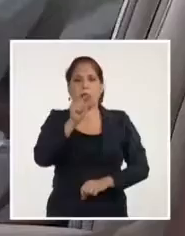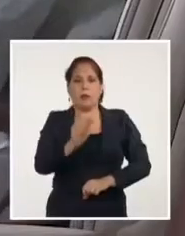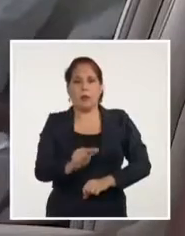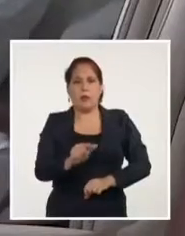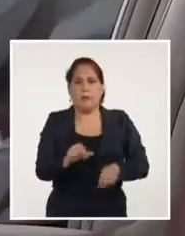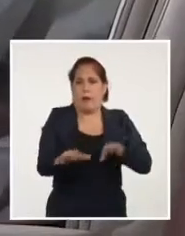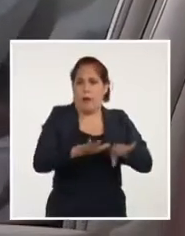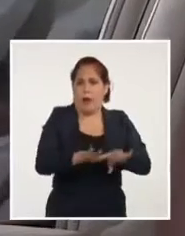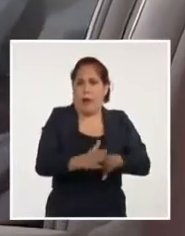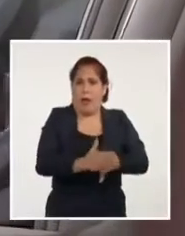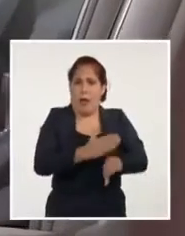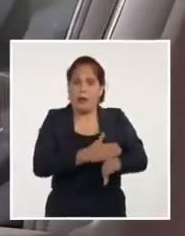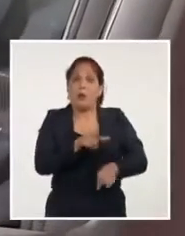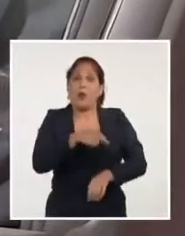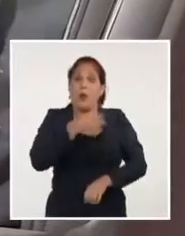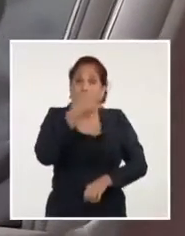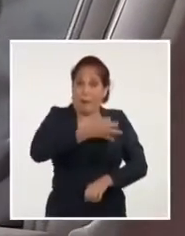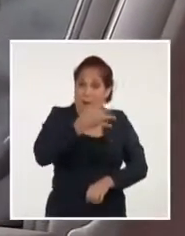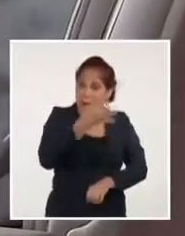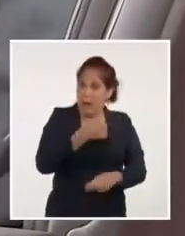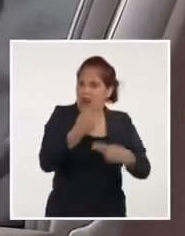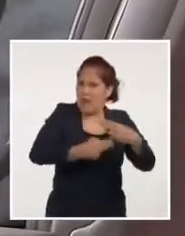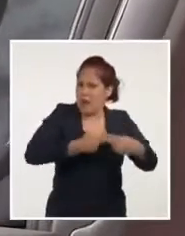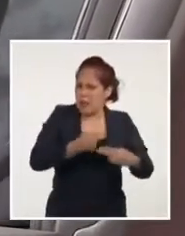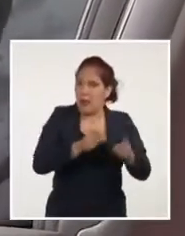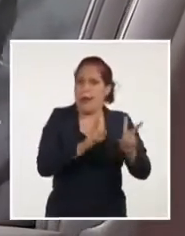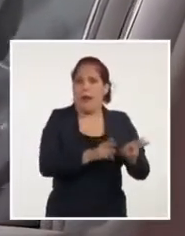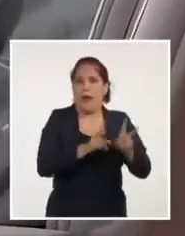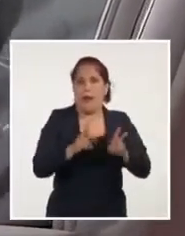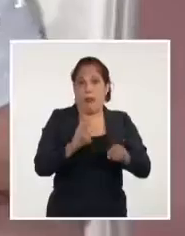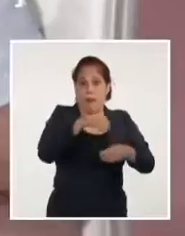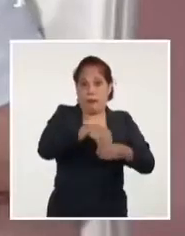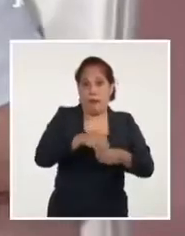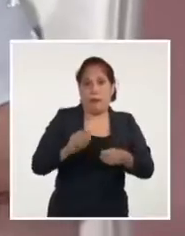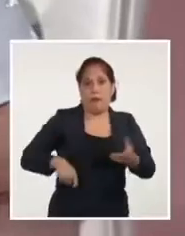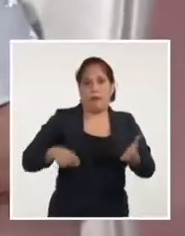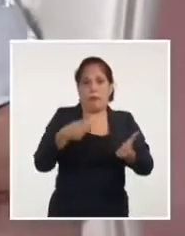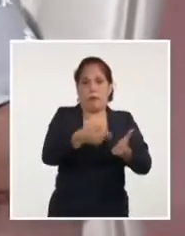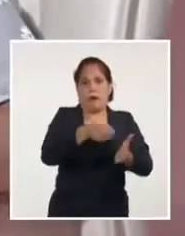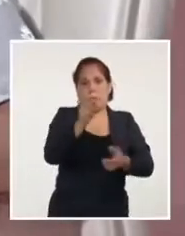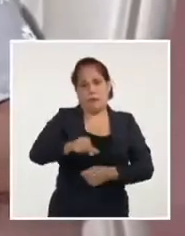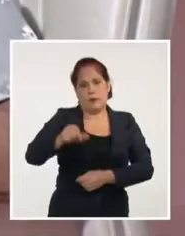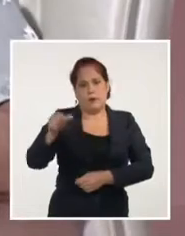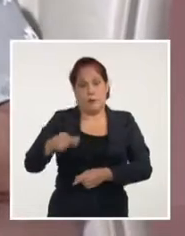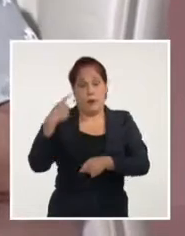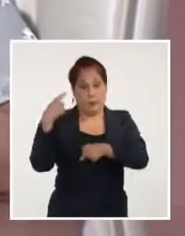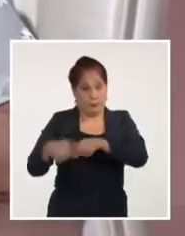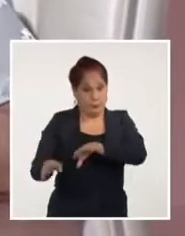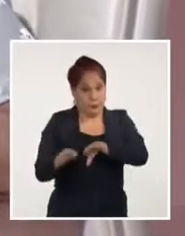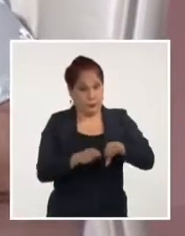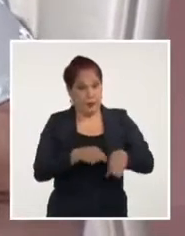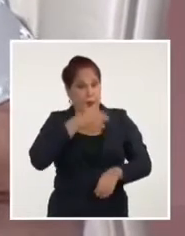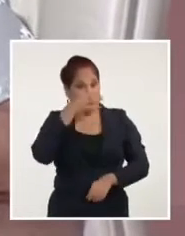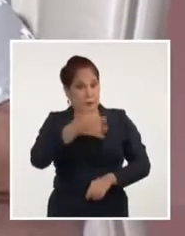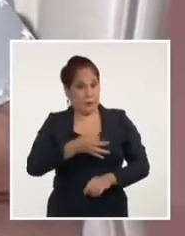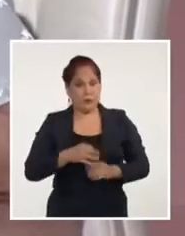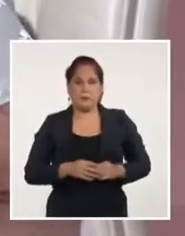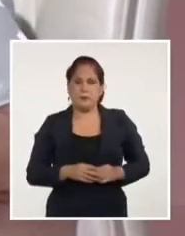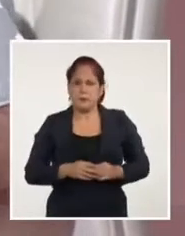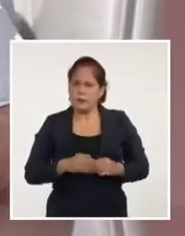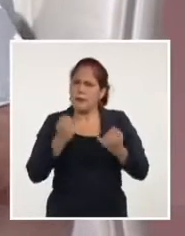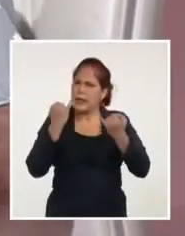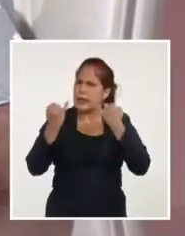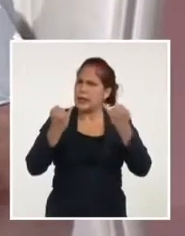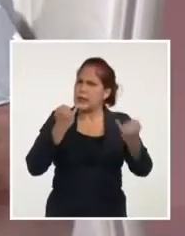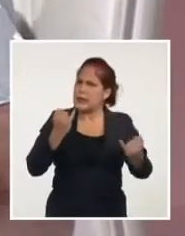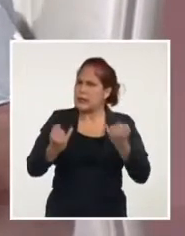preparan, los instruyen, los forman. Bueno, y lo financian. Otra cosa importante que quiero destacar con esto que planteas, y es lo interesante que